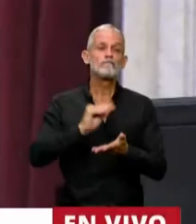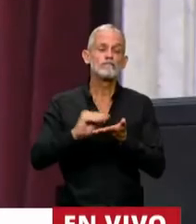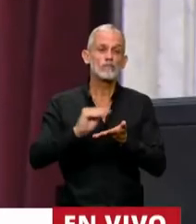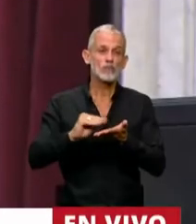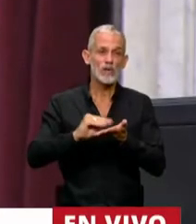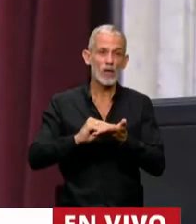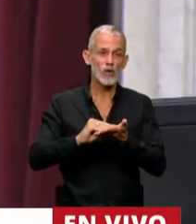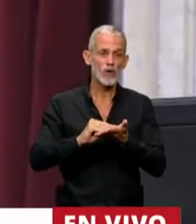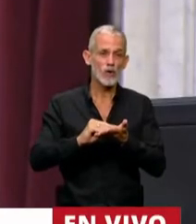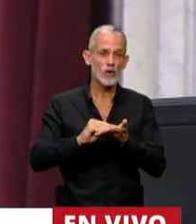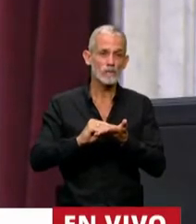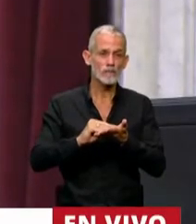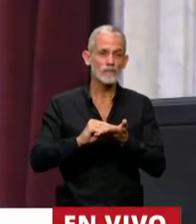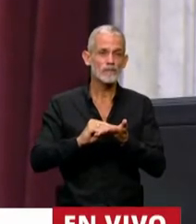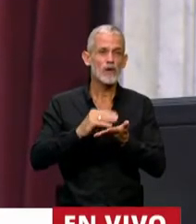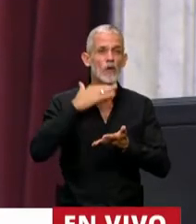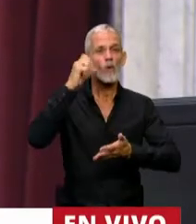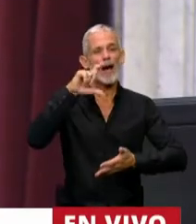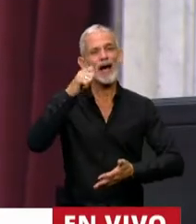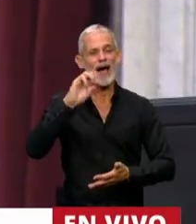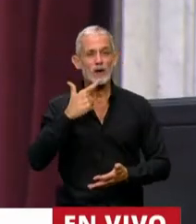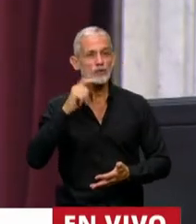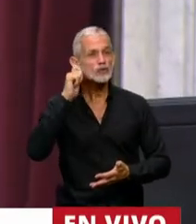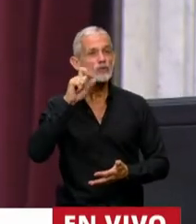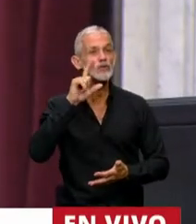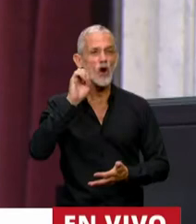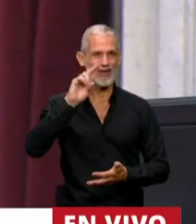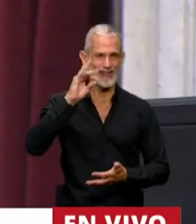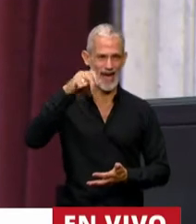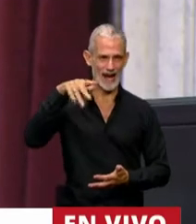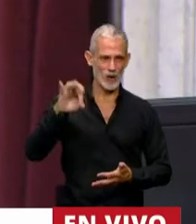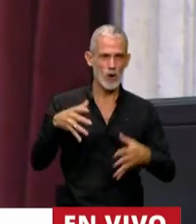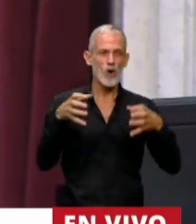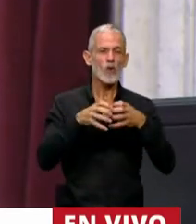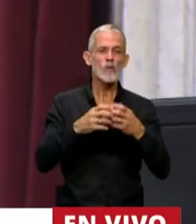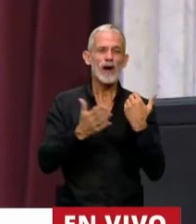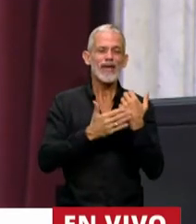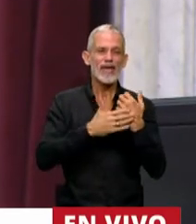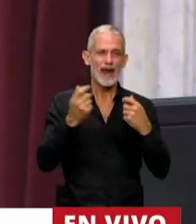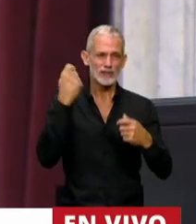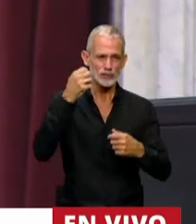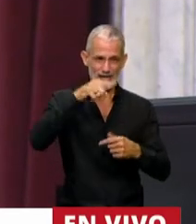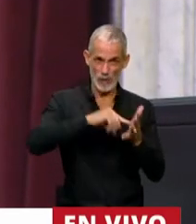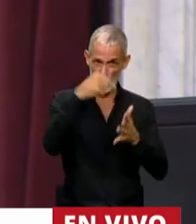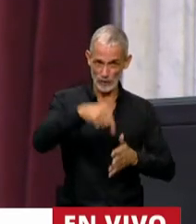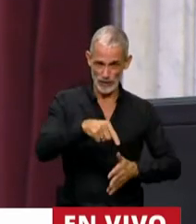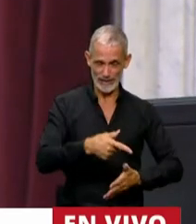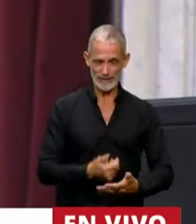Tiene la palabra el diputado Juan Carlos Giordano, Interbloque Izquierda Socialista, Buenos